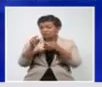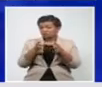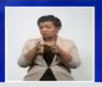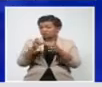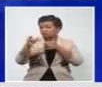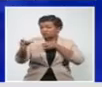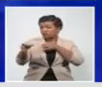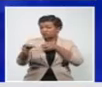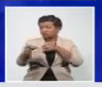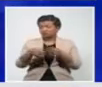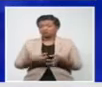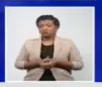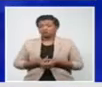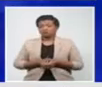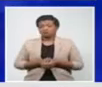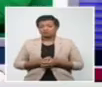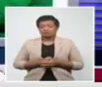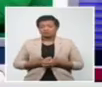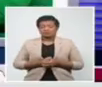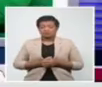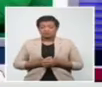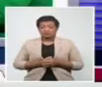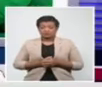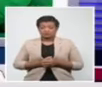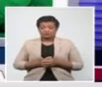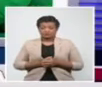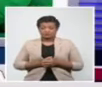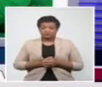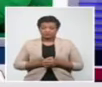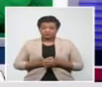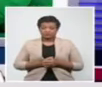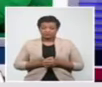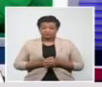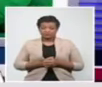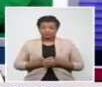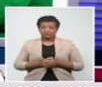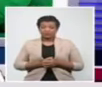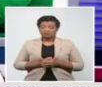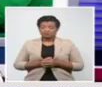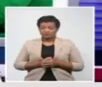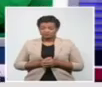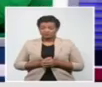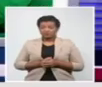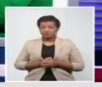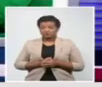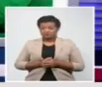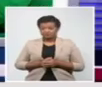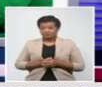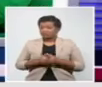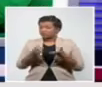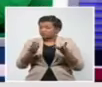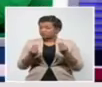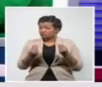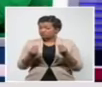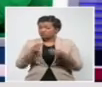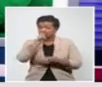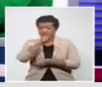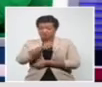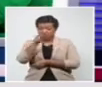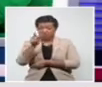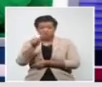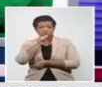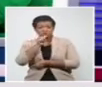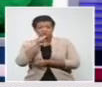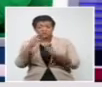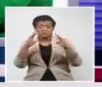mañana? Sí, Gisela, incluso en lo personal me lo han preguntado. Personas que viven solas o que